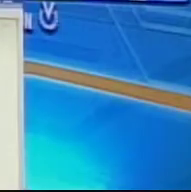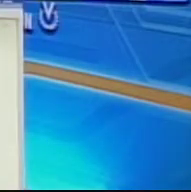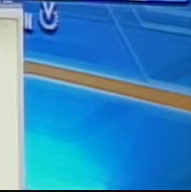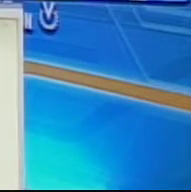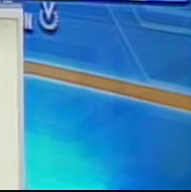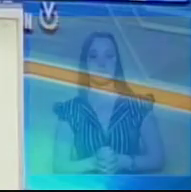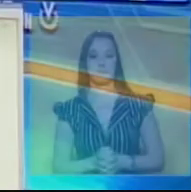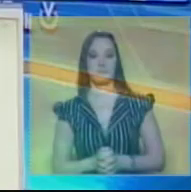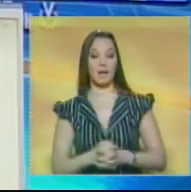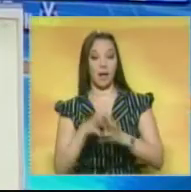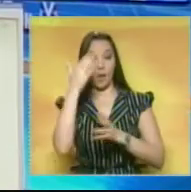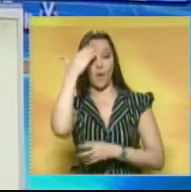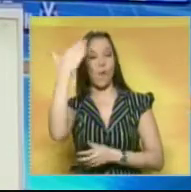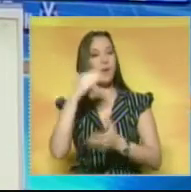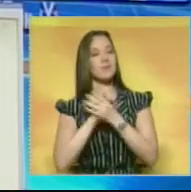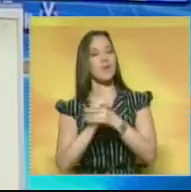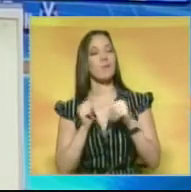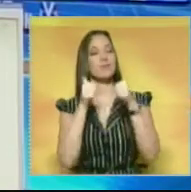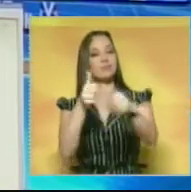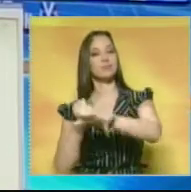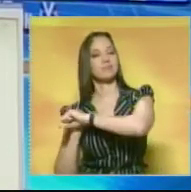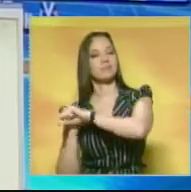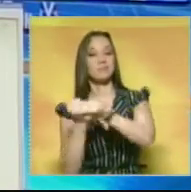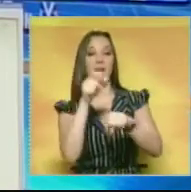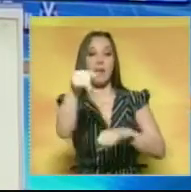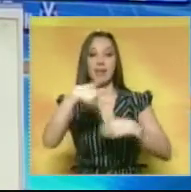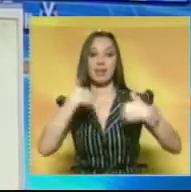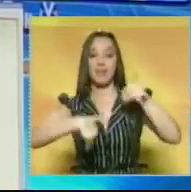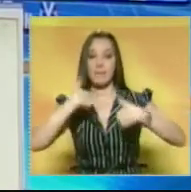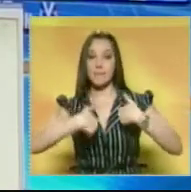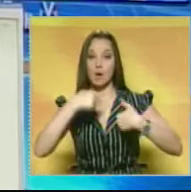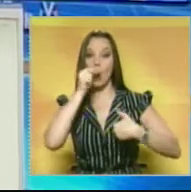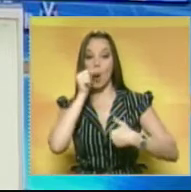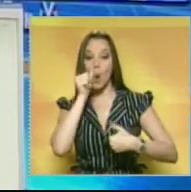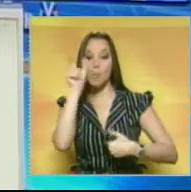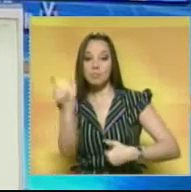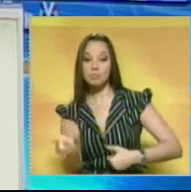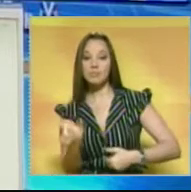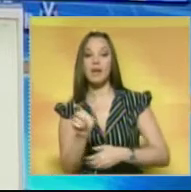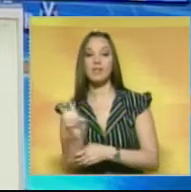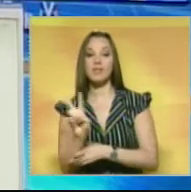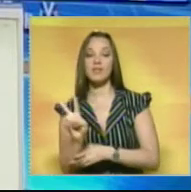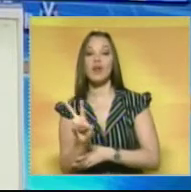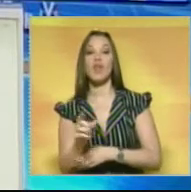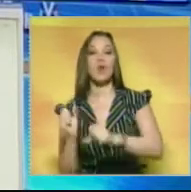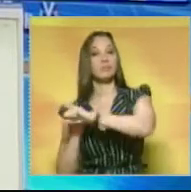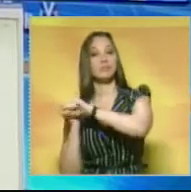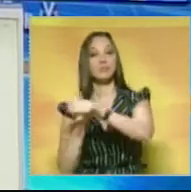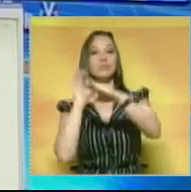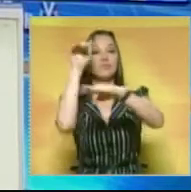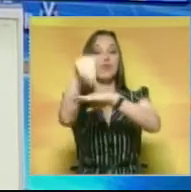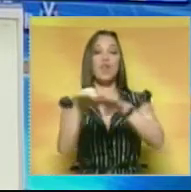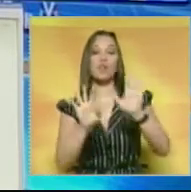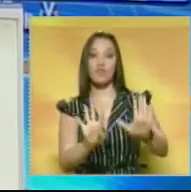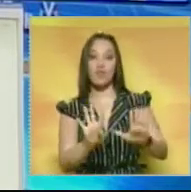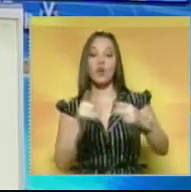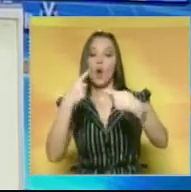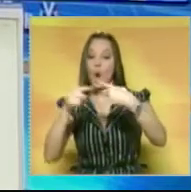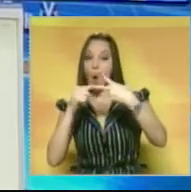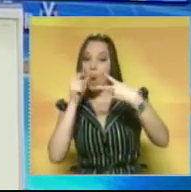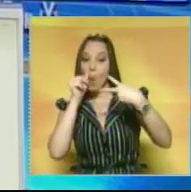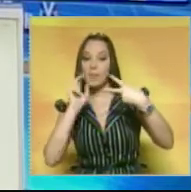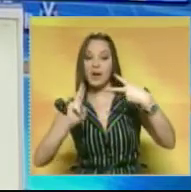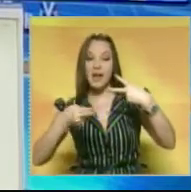Hola amigos, comenzamos los deportes con el béisbol de Grandes Ligas porque este miércoles Rougned Odor conectó el 9º jonrón de la temporada, mientras que Héctor Rondón salvó su